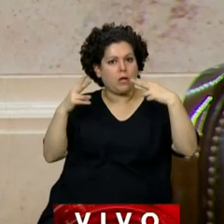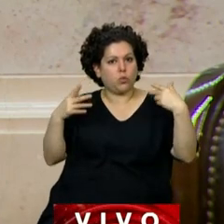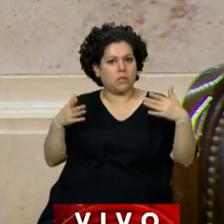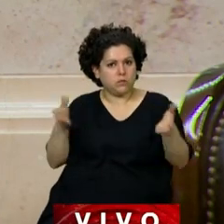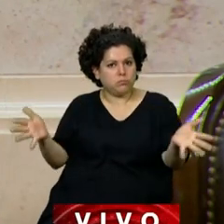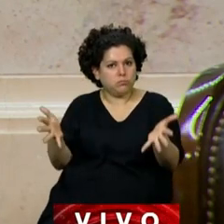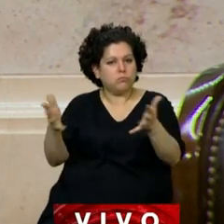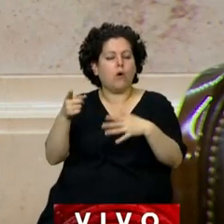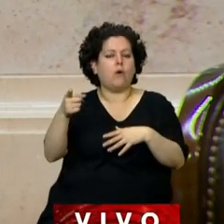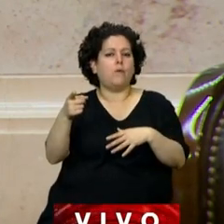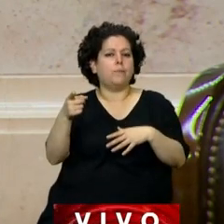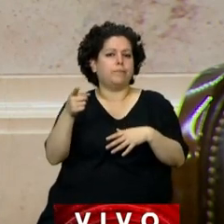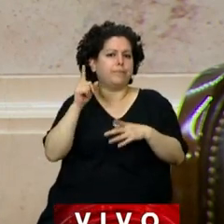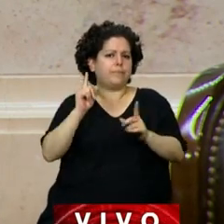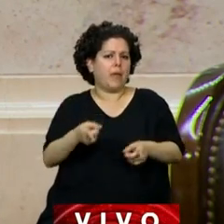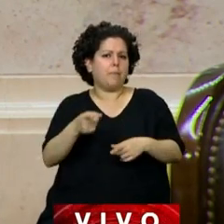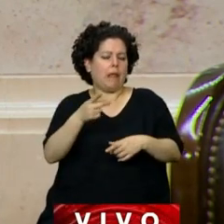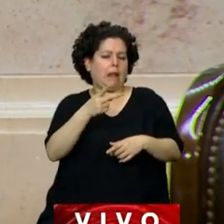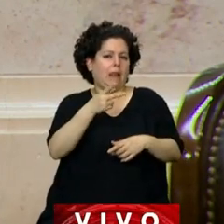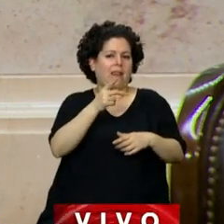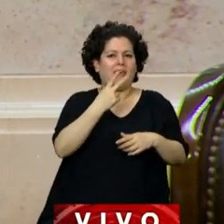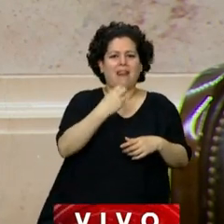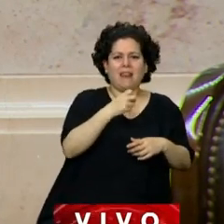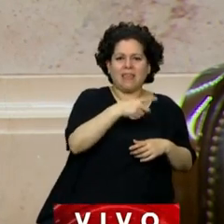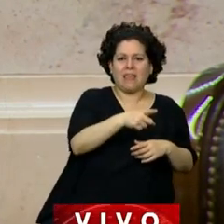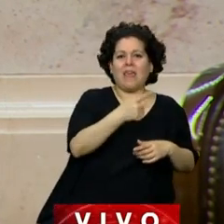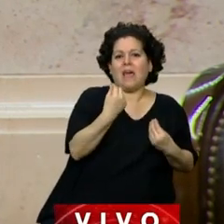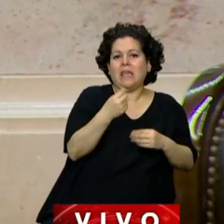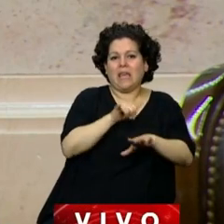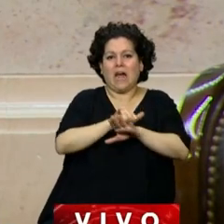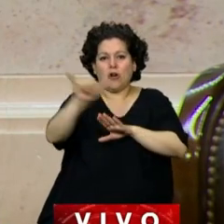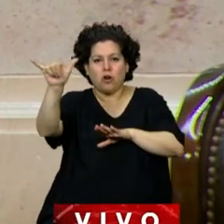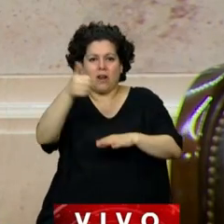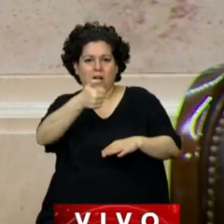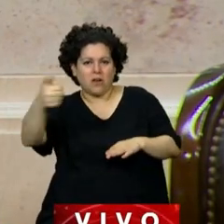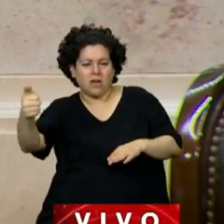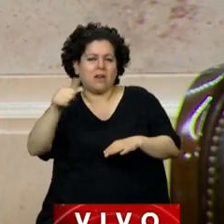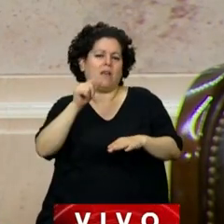energética, donde tiene un rol muy importante Aerolíneas Argentinas y YPF.